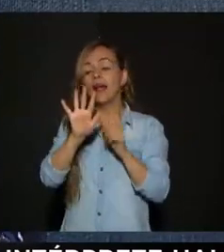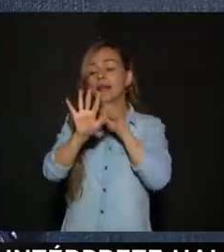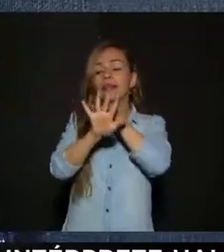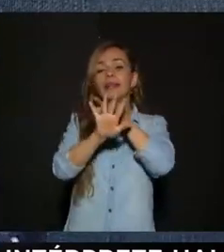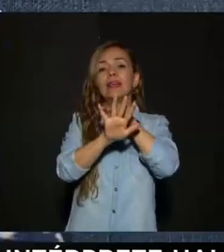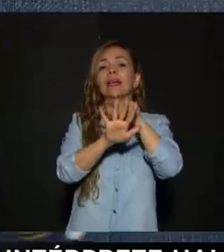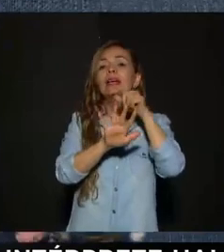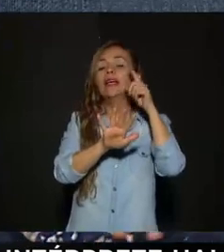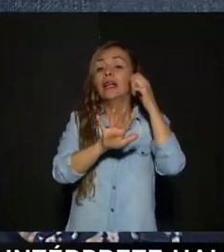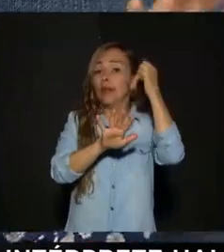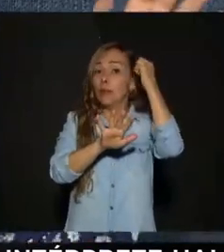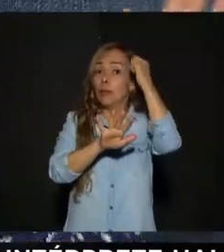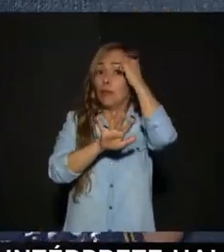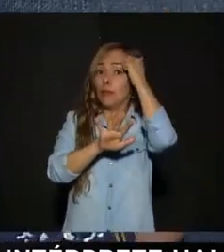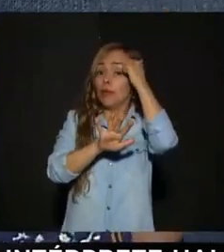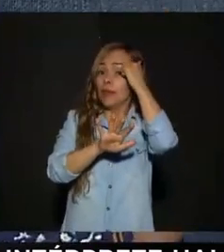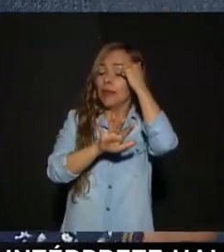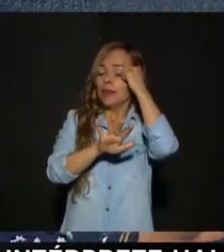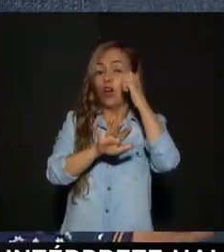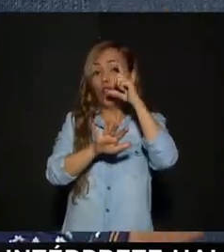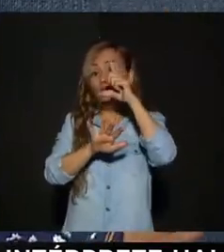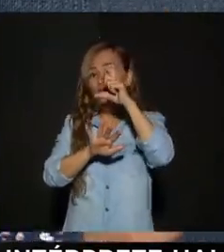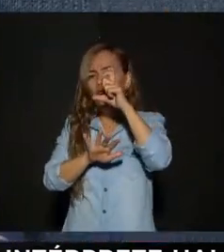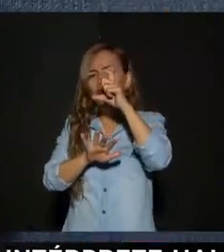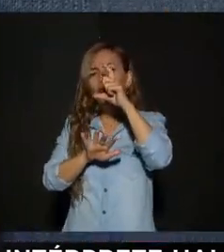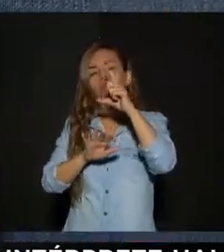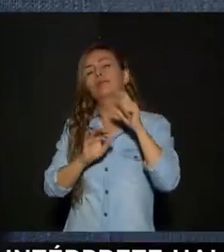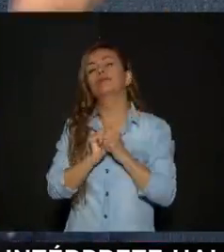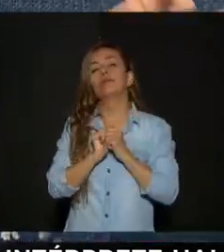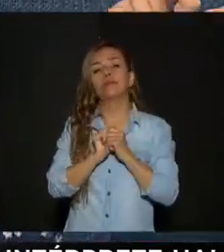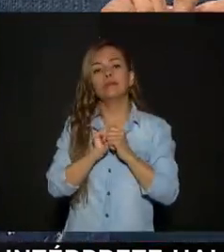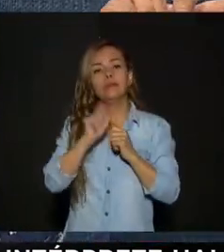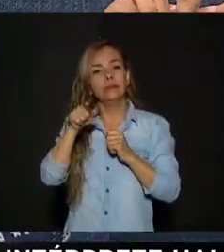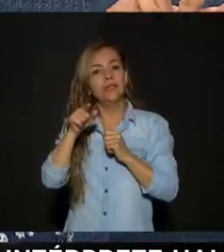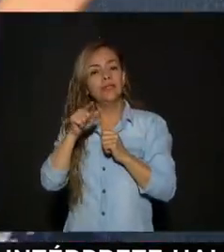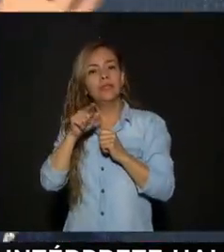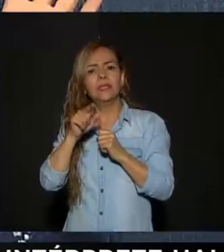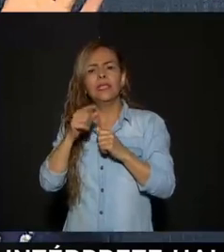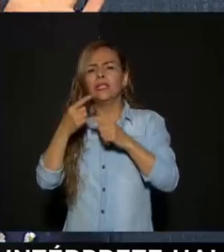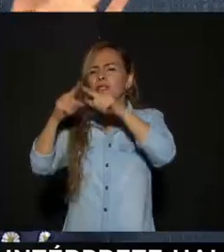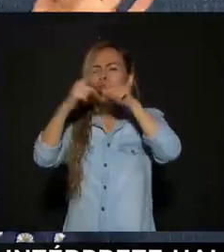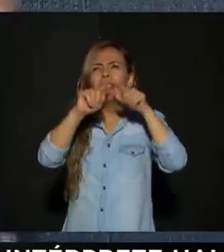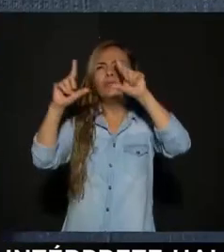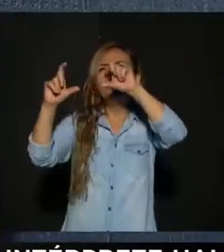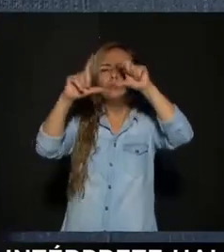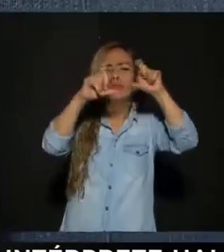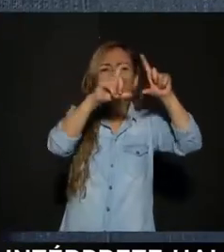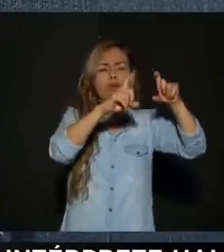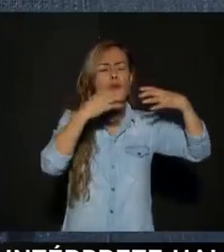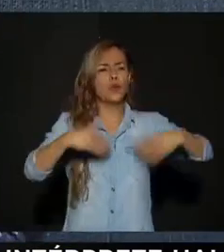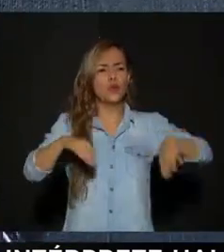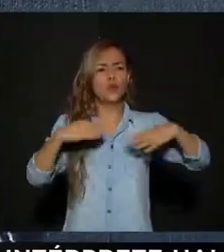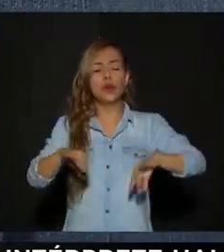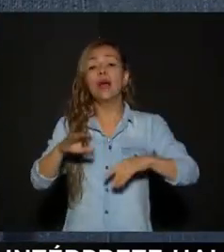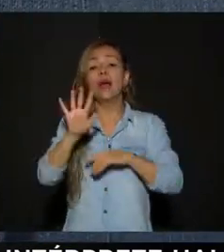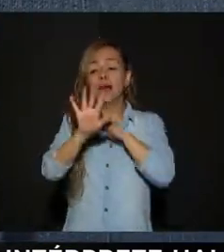hizo. Buscamos entre cientos de imágenes y llegó una imagen como la que viste ahí, que da mucha emoción. Encontramos el